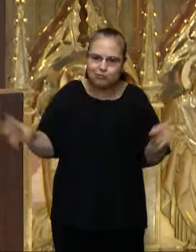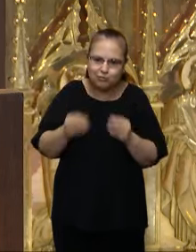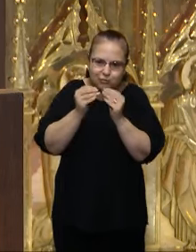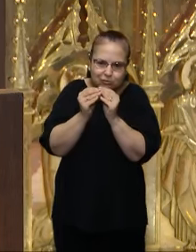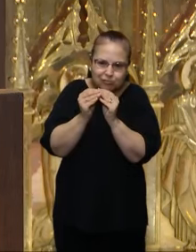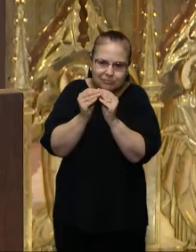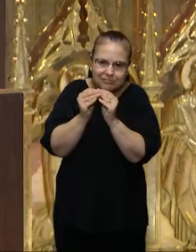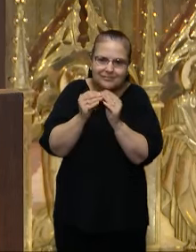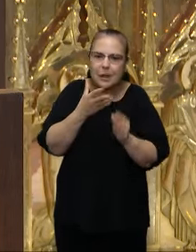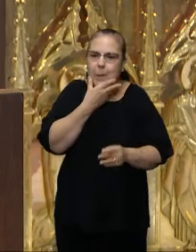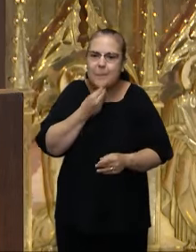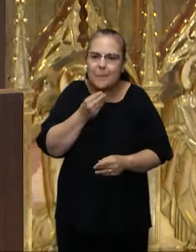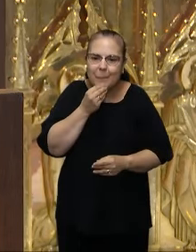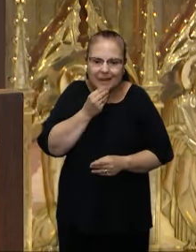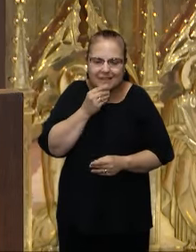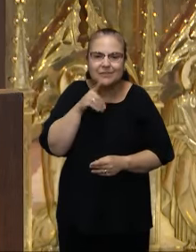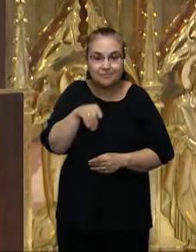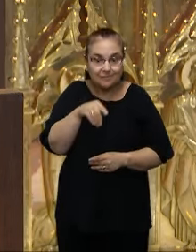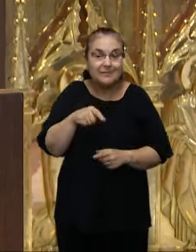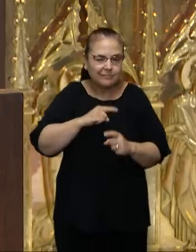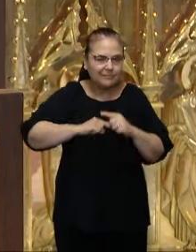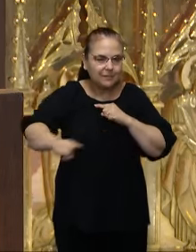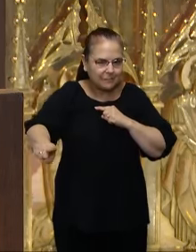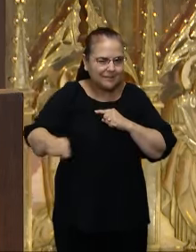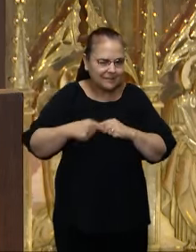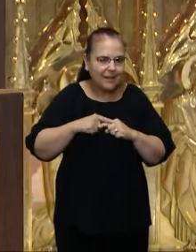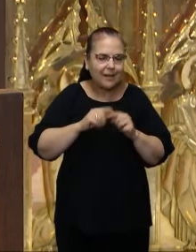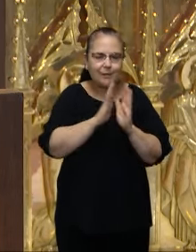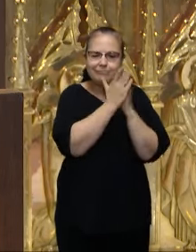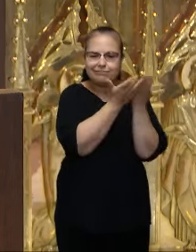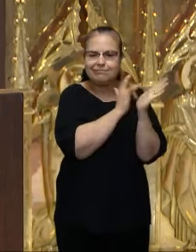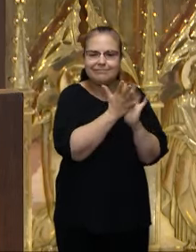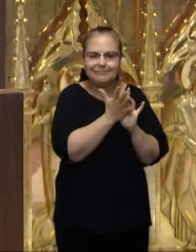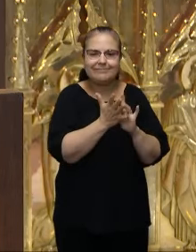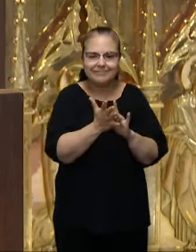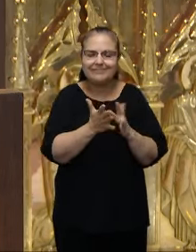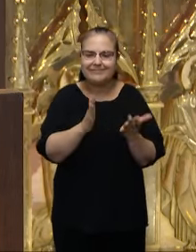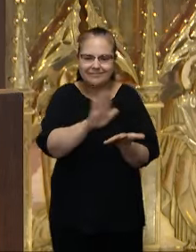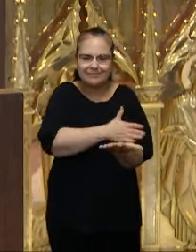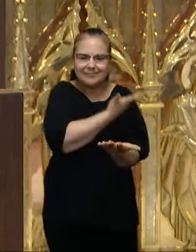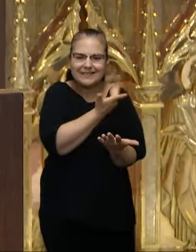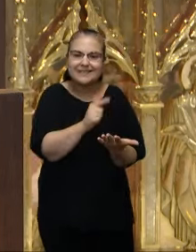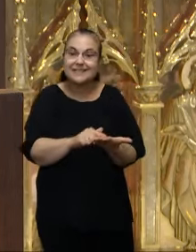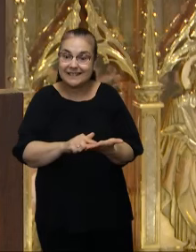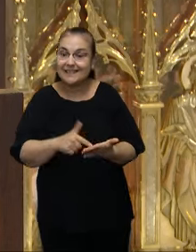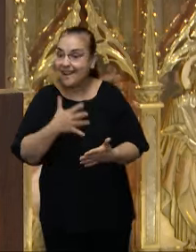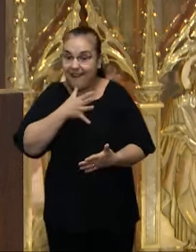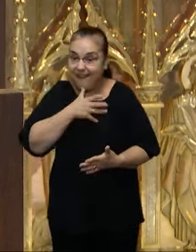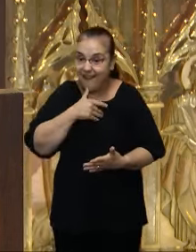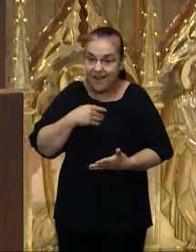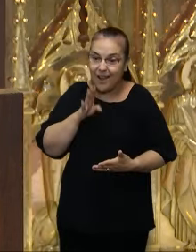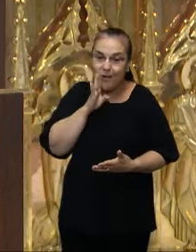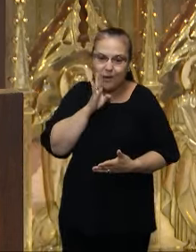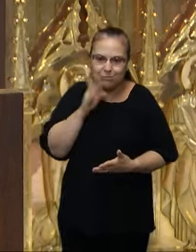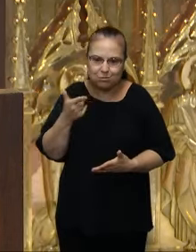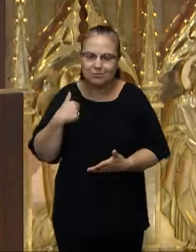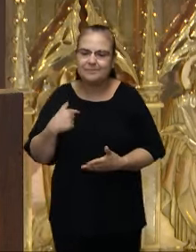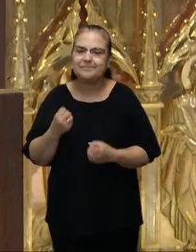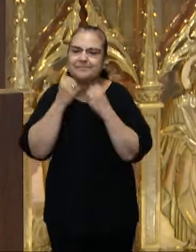preciosa y precisamente este mensaje del Evangelio que acabamos, de este pasaje del Evangelio que acabamos de